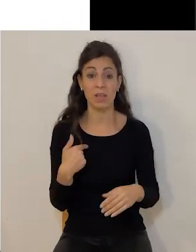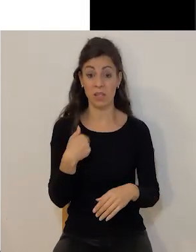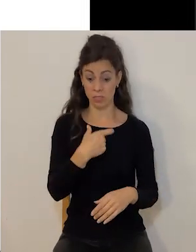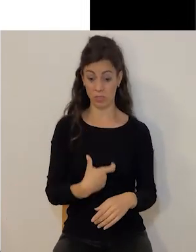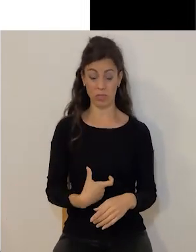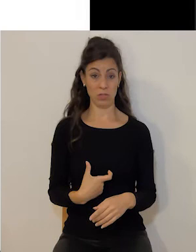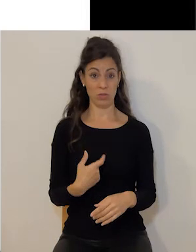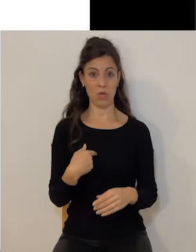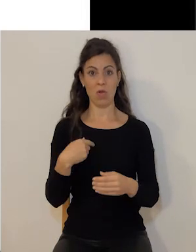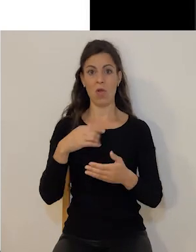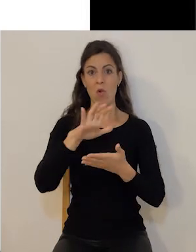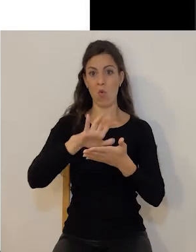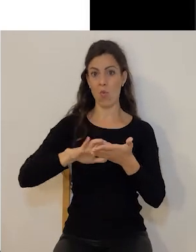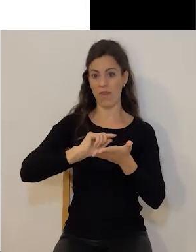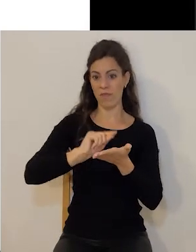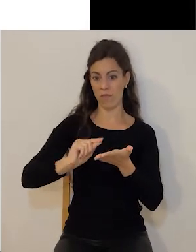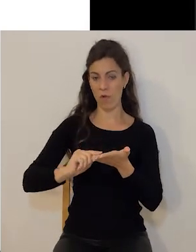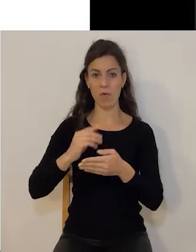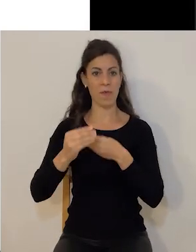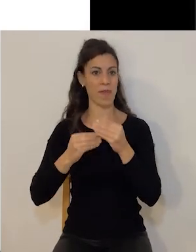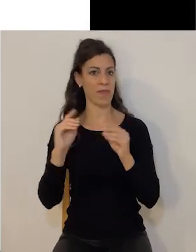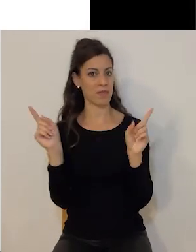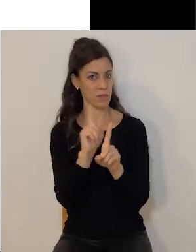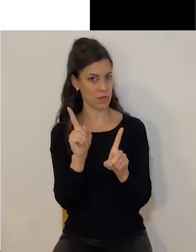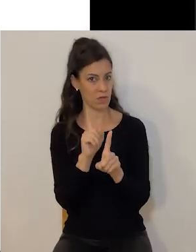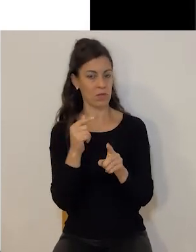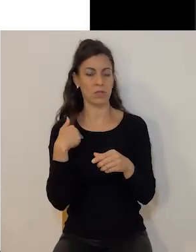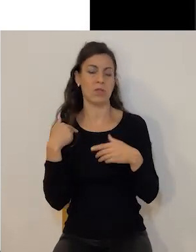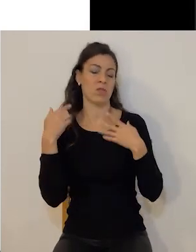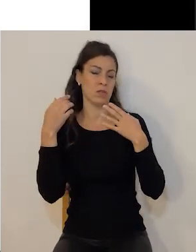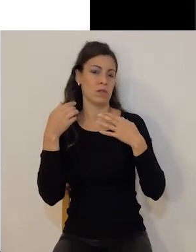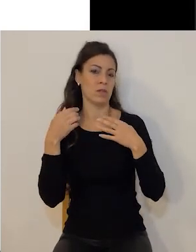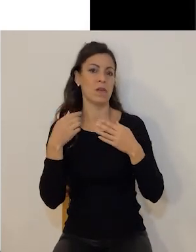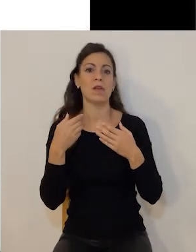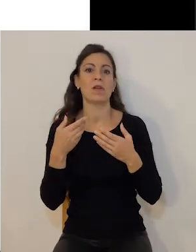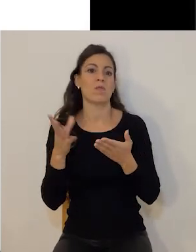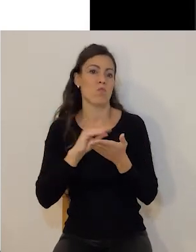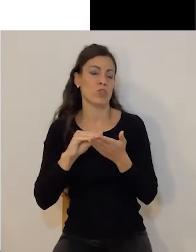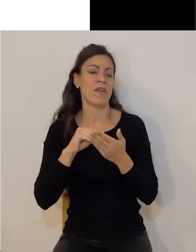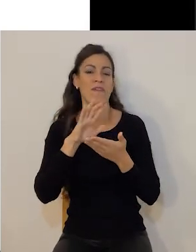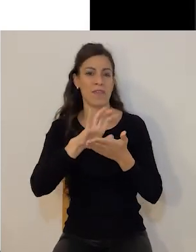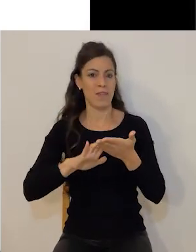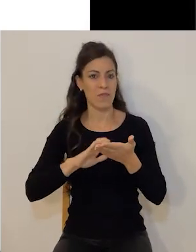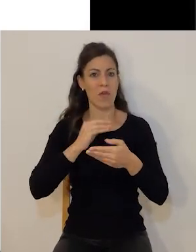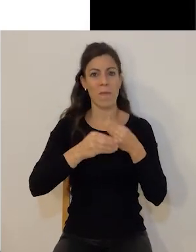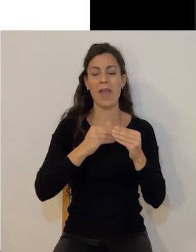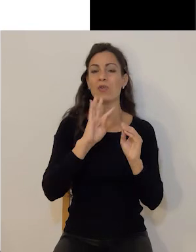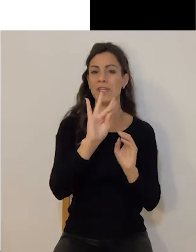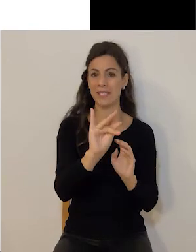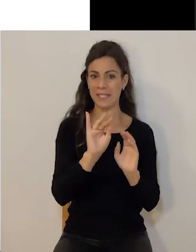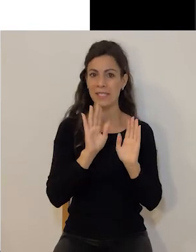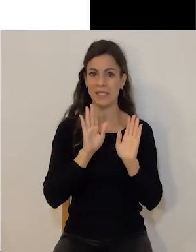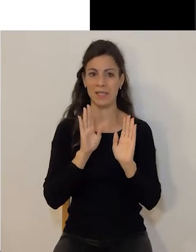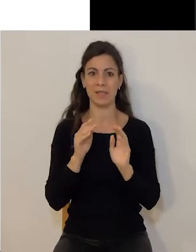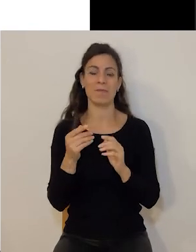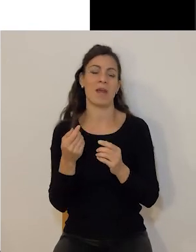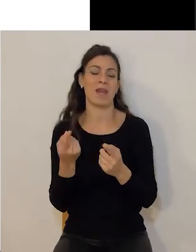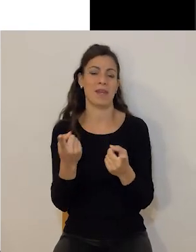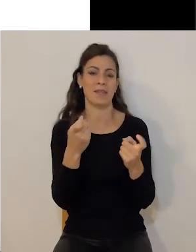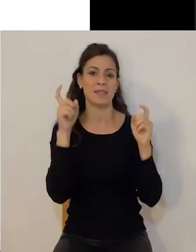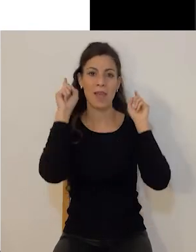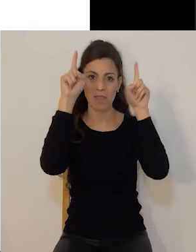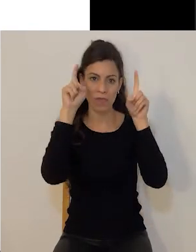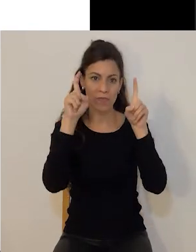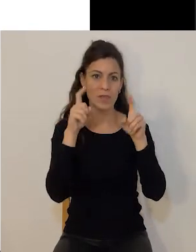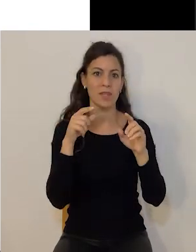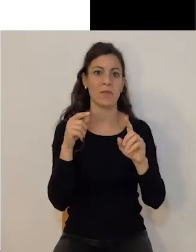yo no hice un informe, normalmente me dedico a hacer informes, lógicamente, para detectar necesidades educativas. En este caso no